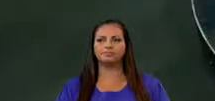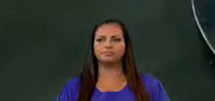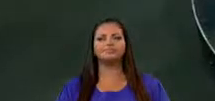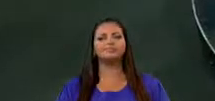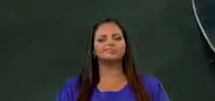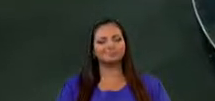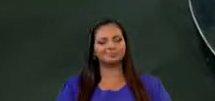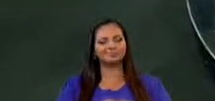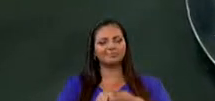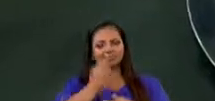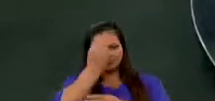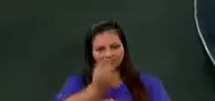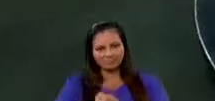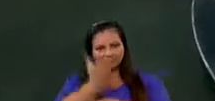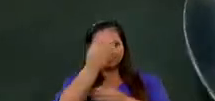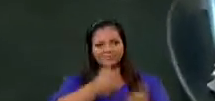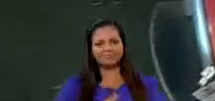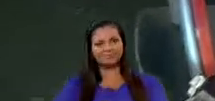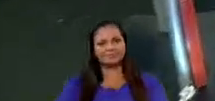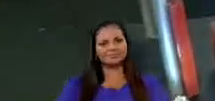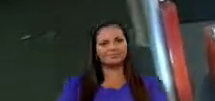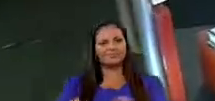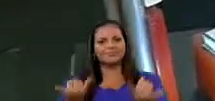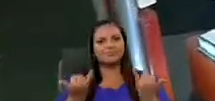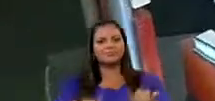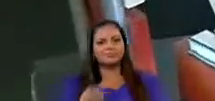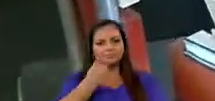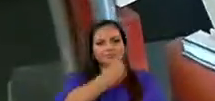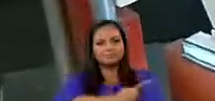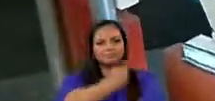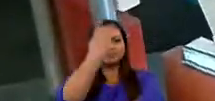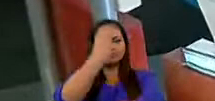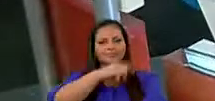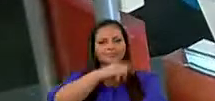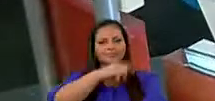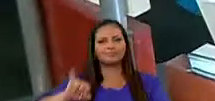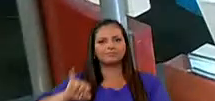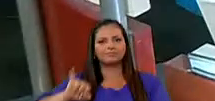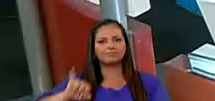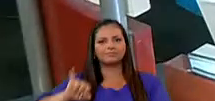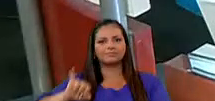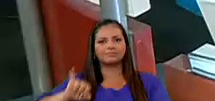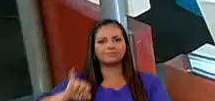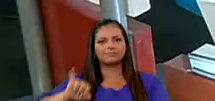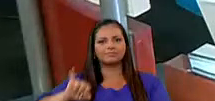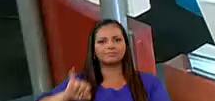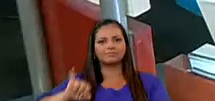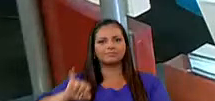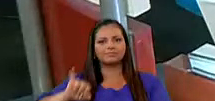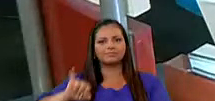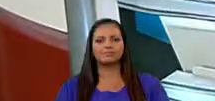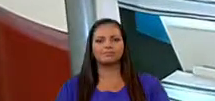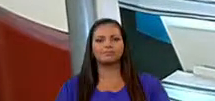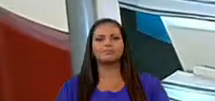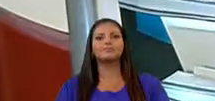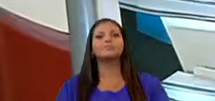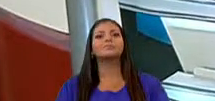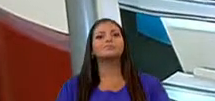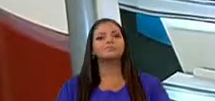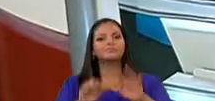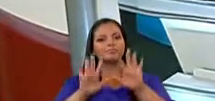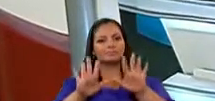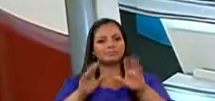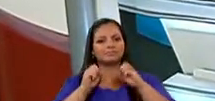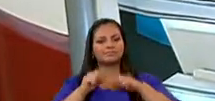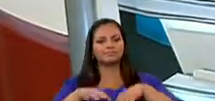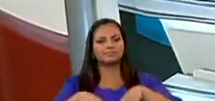Amigos televidentes, muy buenos días. Bienvenidos a este día... ¡Jueves ya! ¡Jueves! Día jueves. 10 de